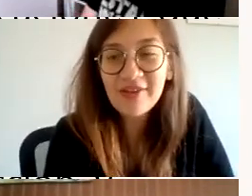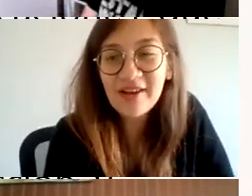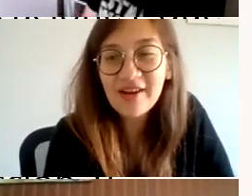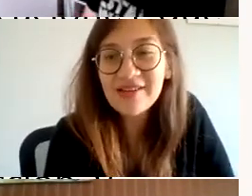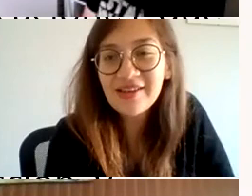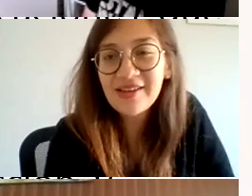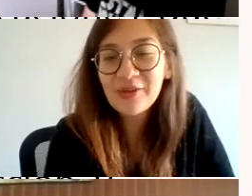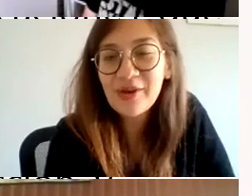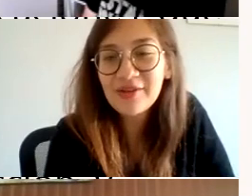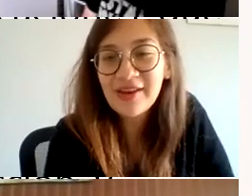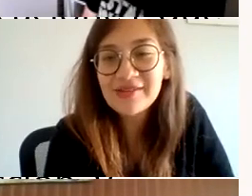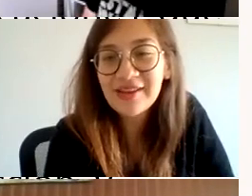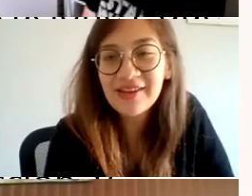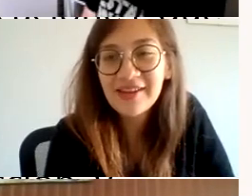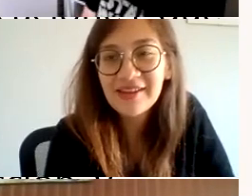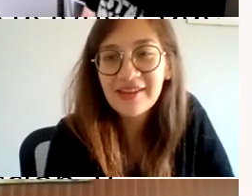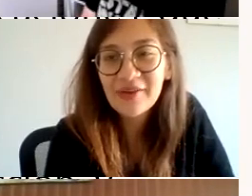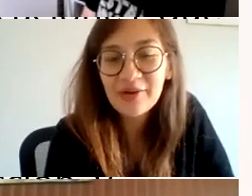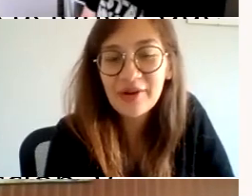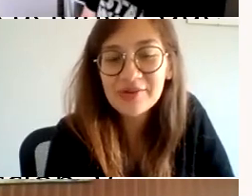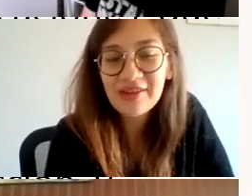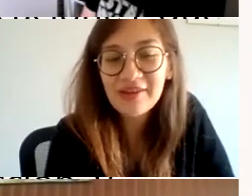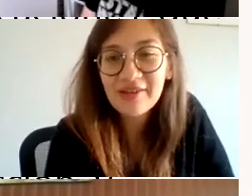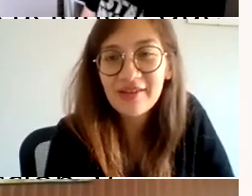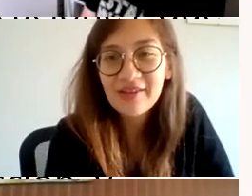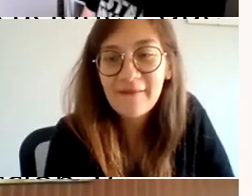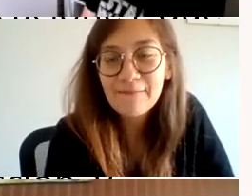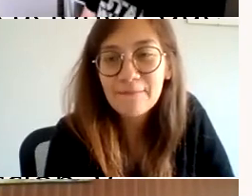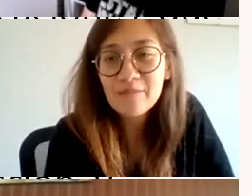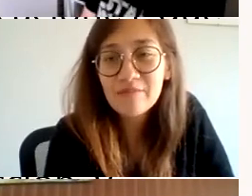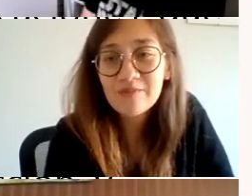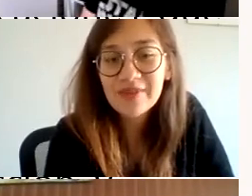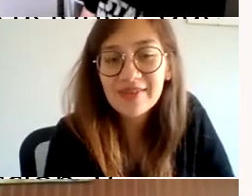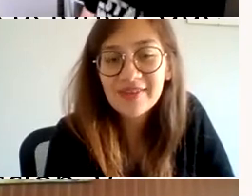metido, creo, en la clase y tuvo algo que hacer ahí. ya. Algo le sucedió.